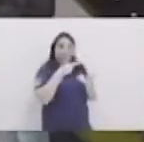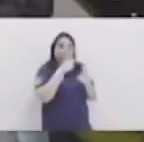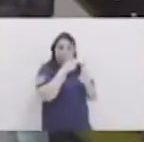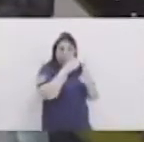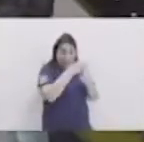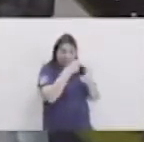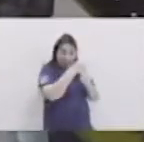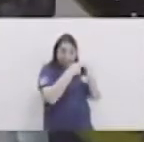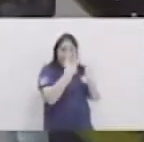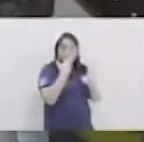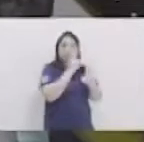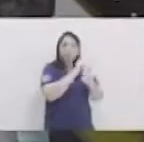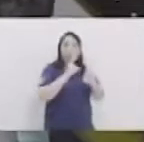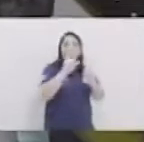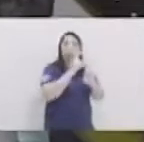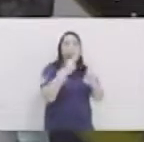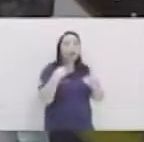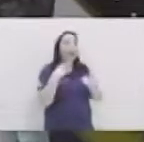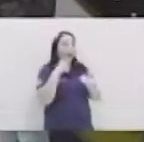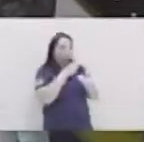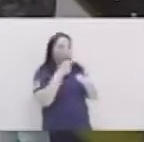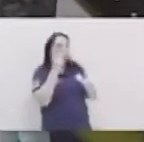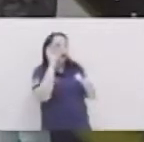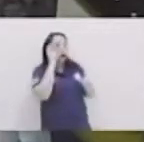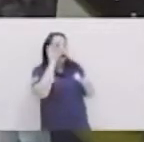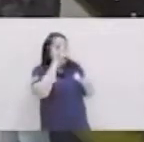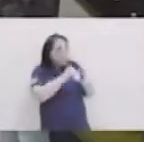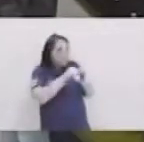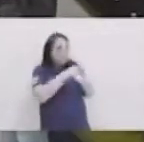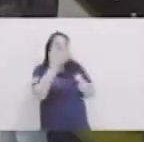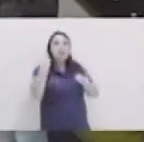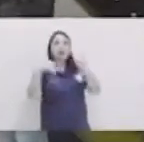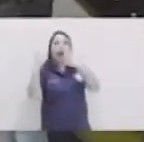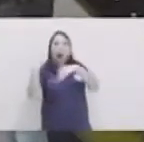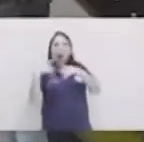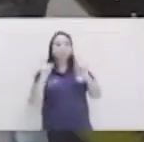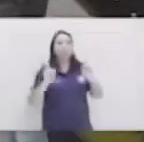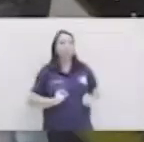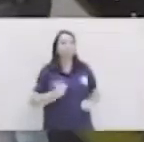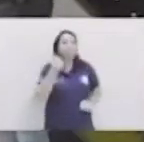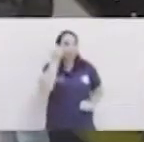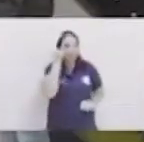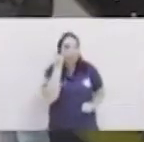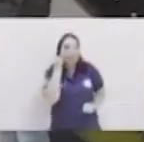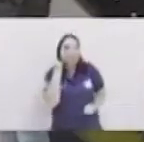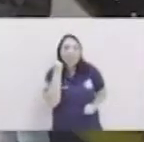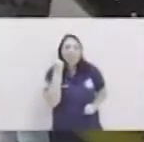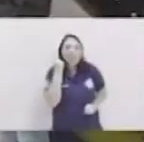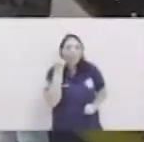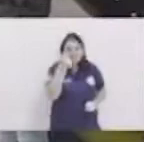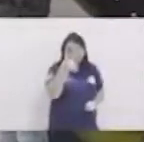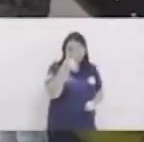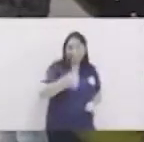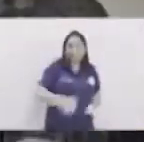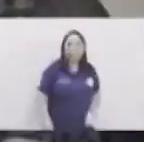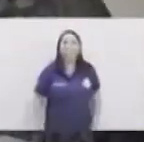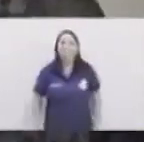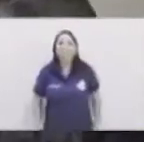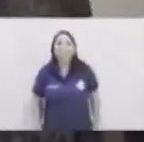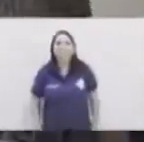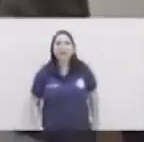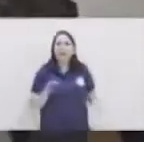como nosotros conocemos ahora el mundo, sino entender por qué es que ellos escribían así. Perfecto, excelente, muchísimas gracias,